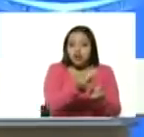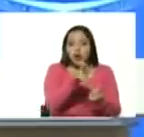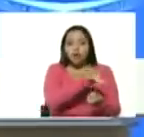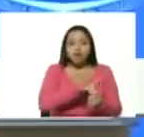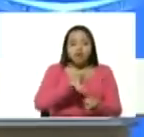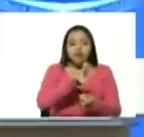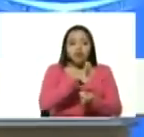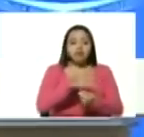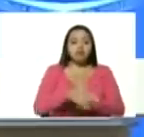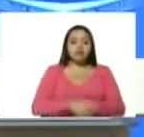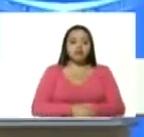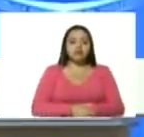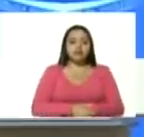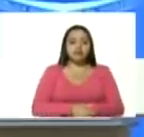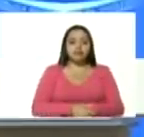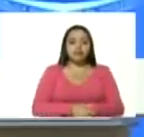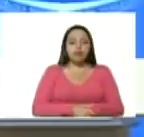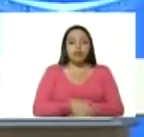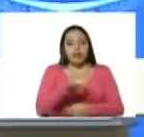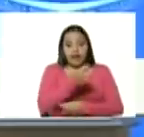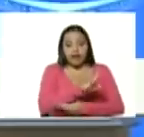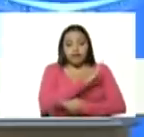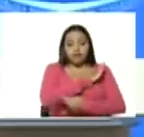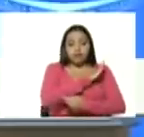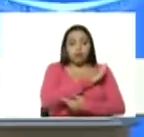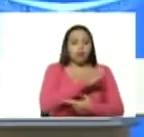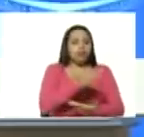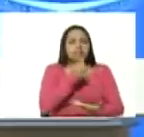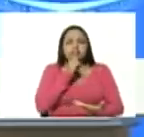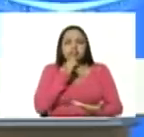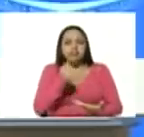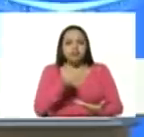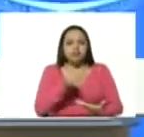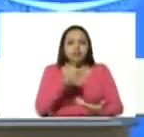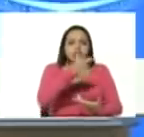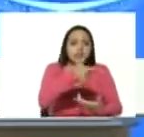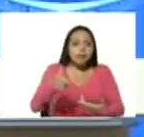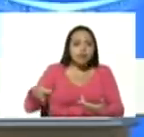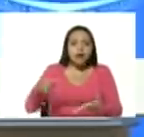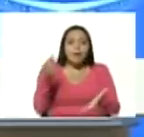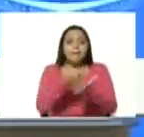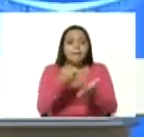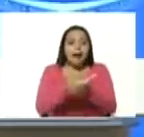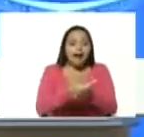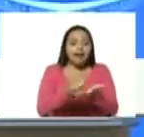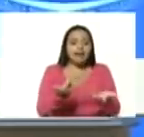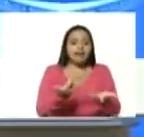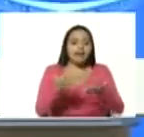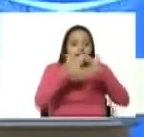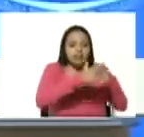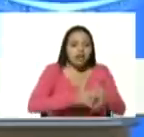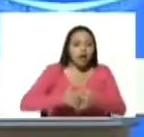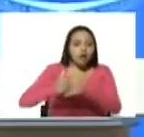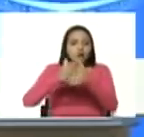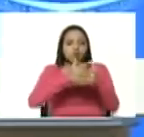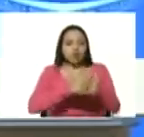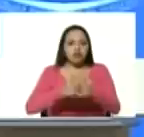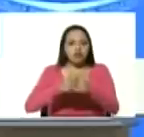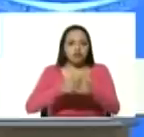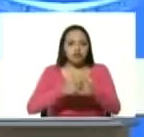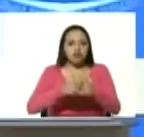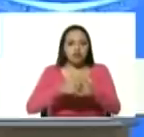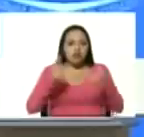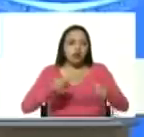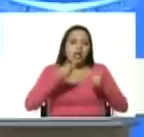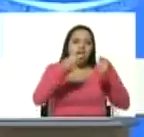USAID que le pertenece a los que declaran impuestos en los Estados Unidos de Norteamérica, le pertenece a los